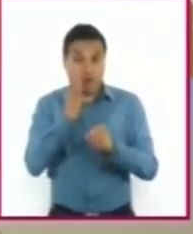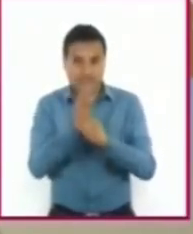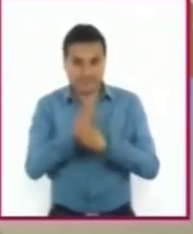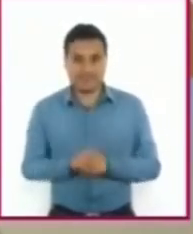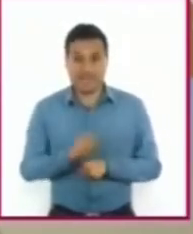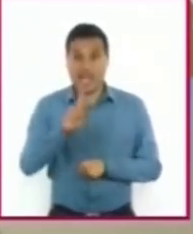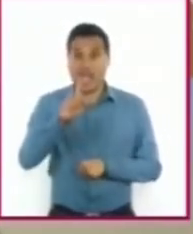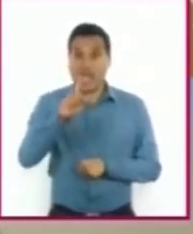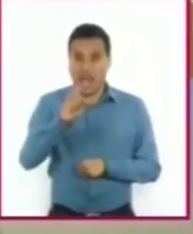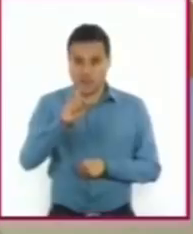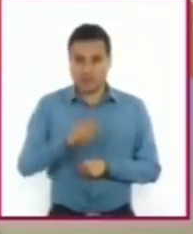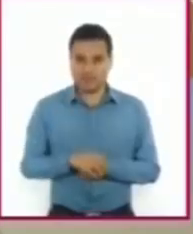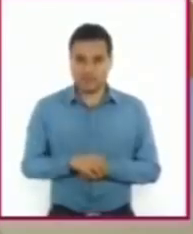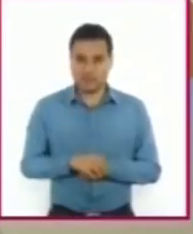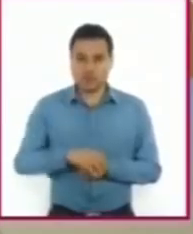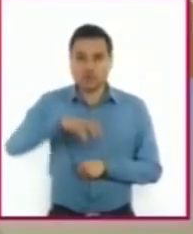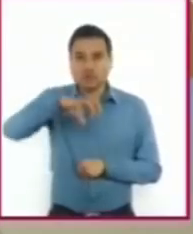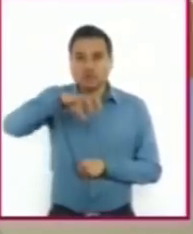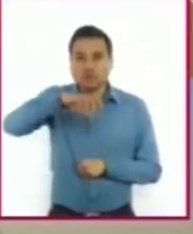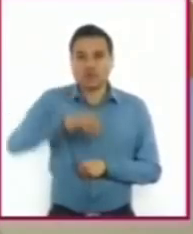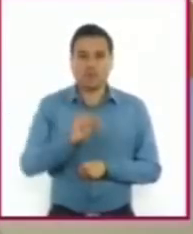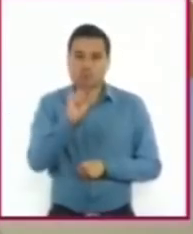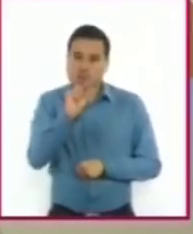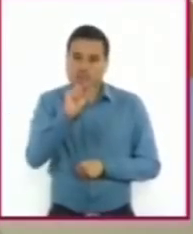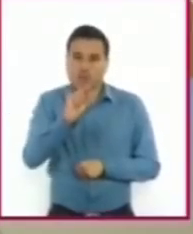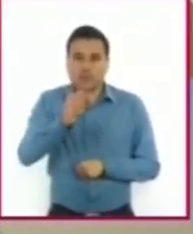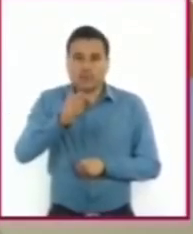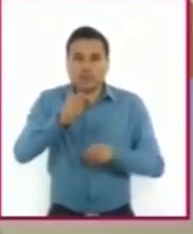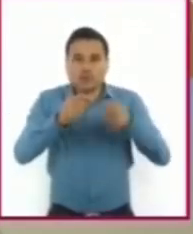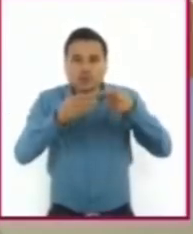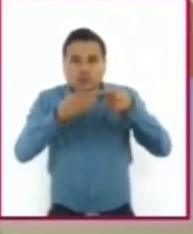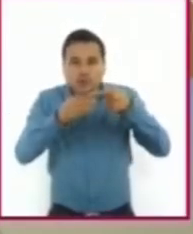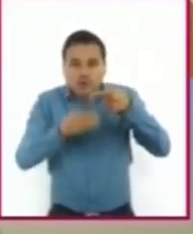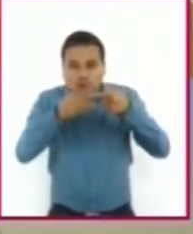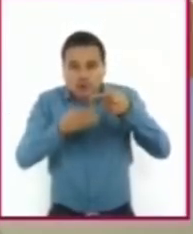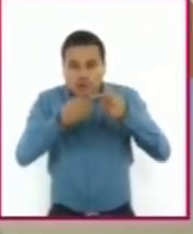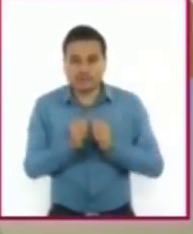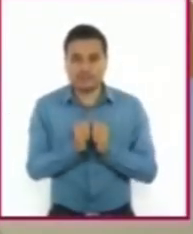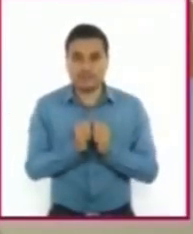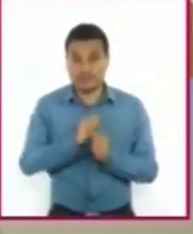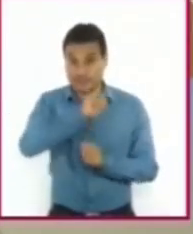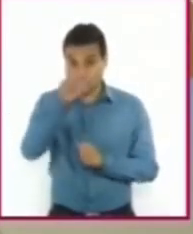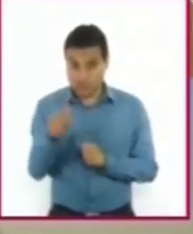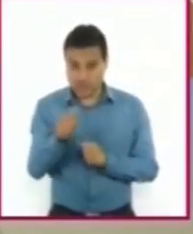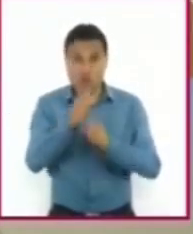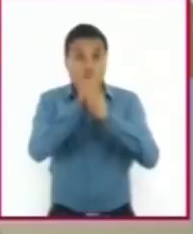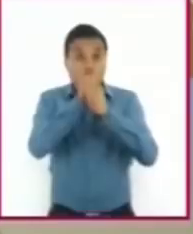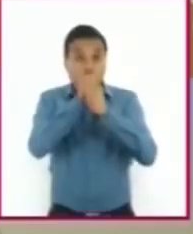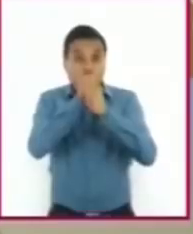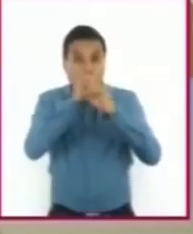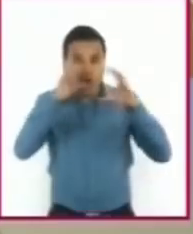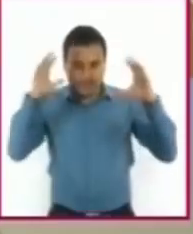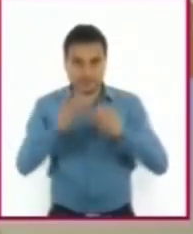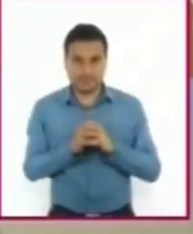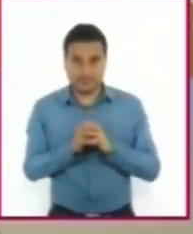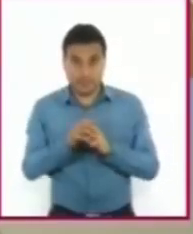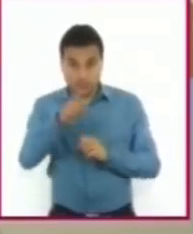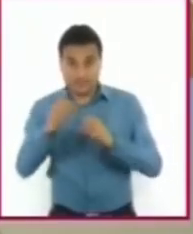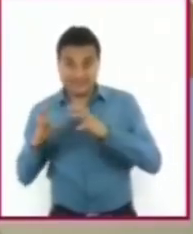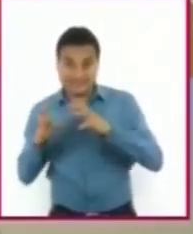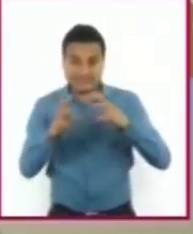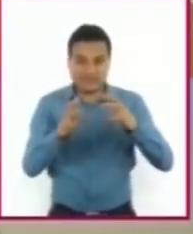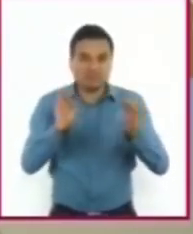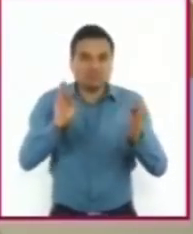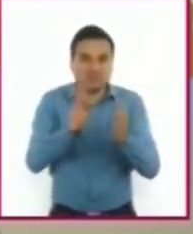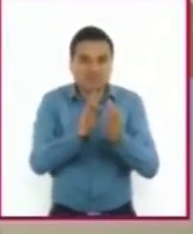agua con un chorrito moderado para no desperdiciarla. Toma el globo y acércalo para que veas lo que sucede.